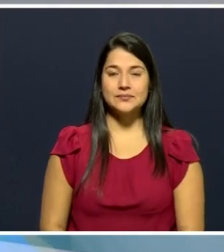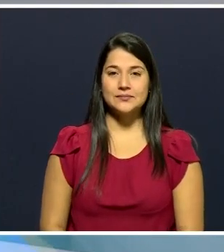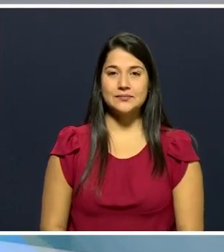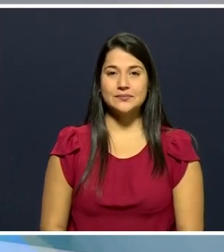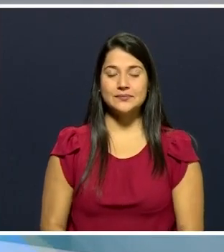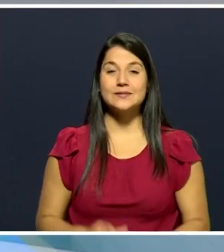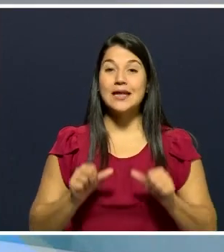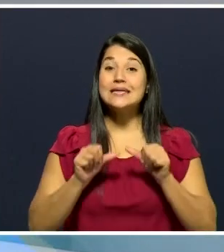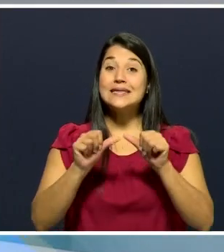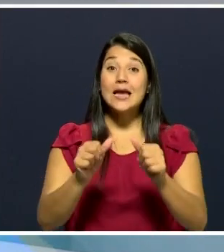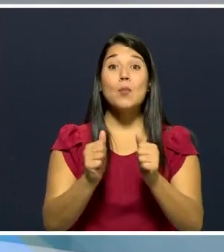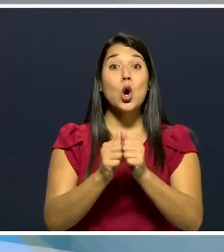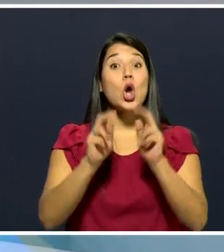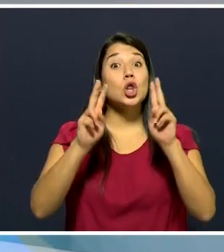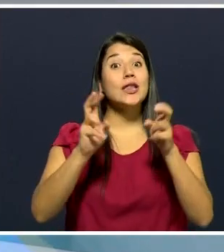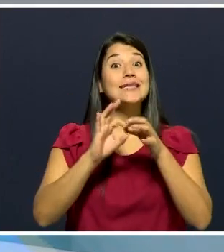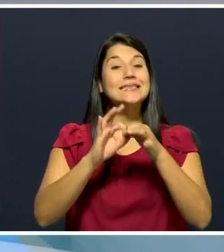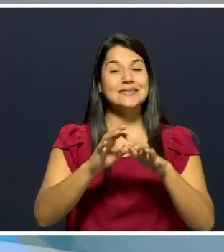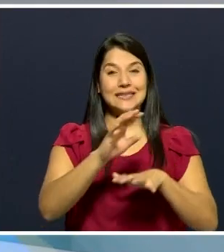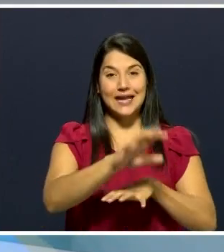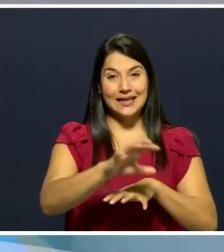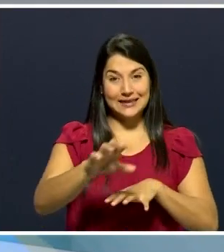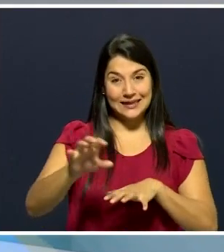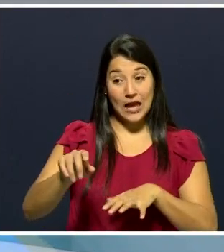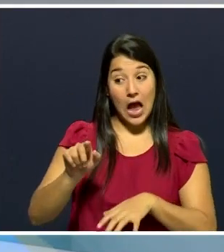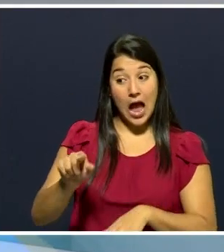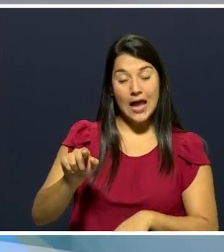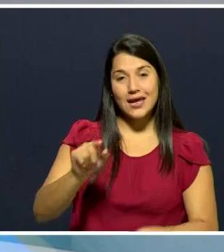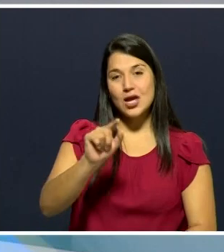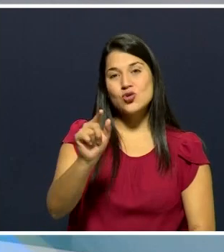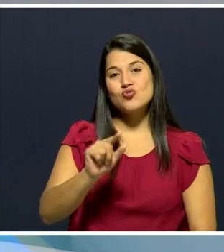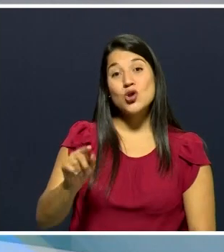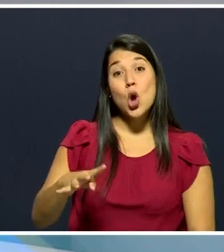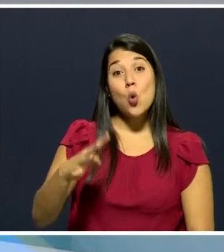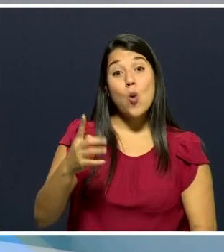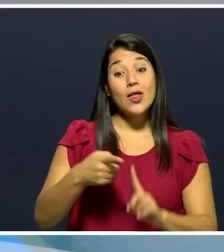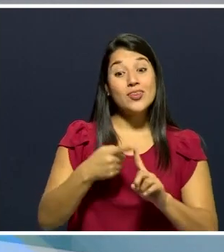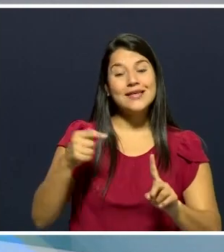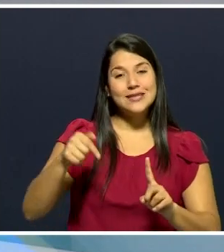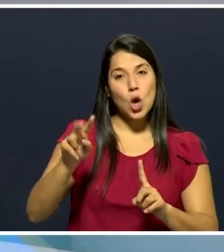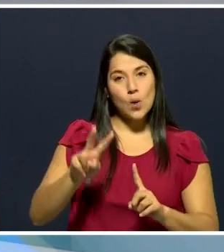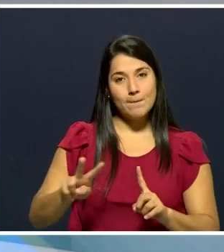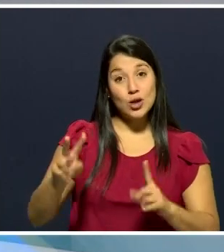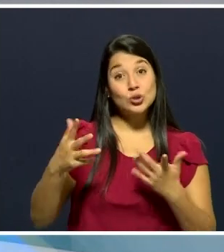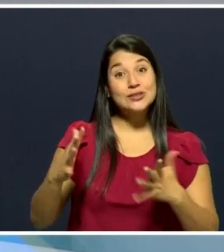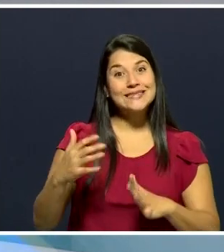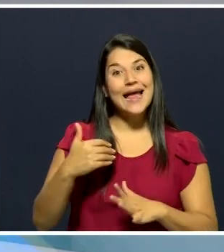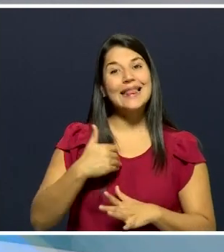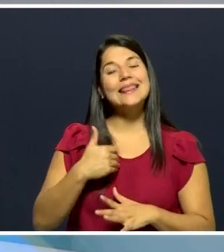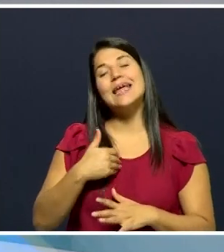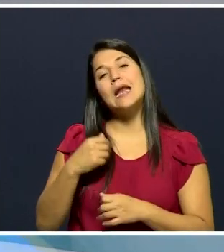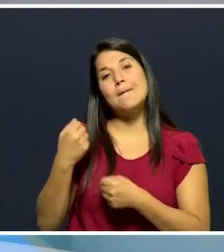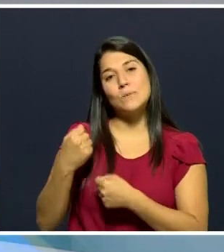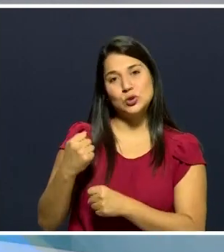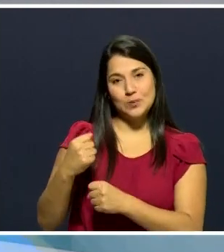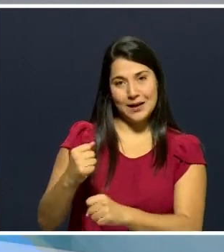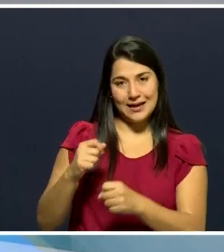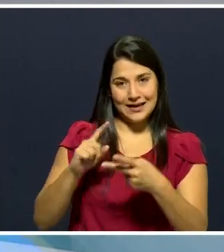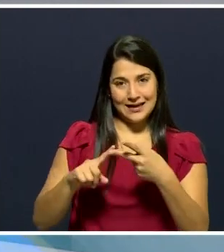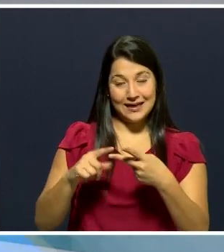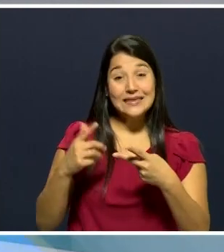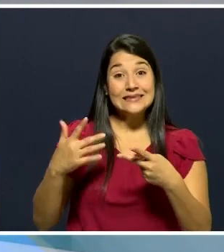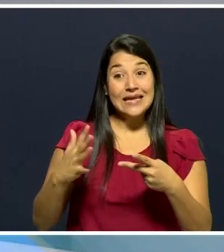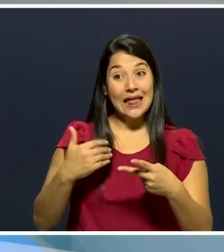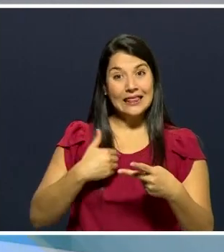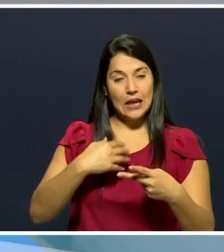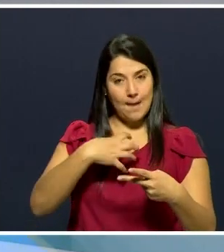Y siguiendo con temas cantonales, Río Cuarto cuenta desde este viernes con un gobierno municipal y con su